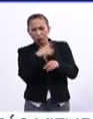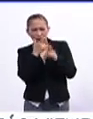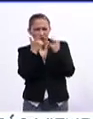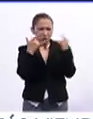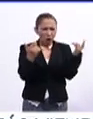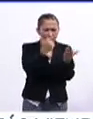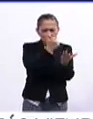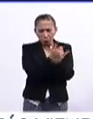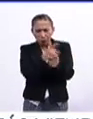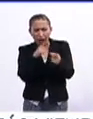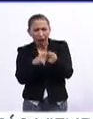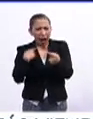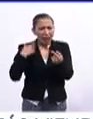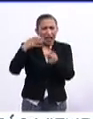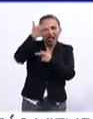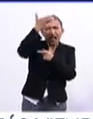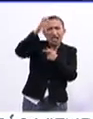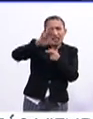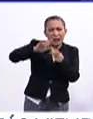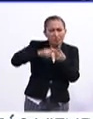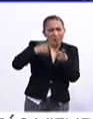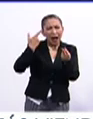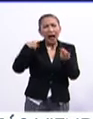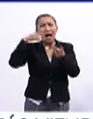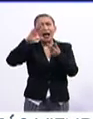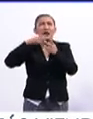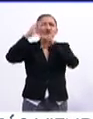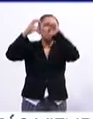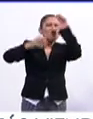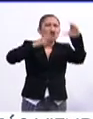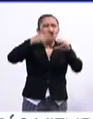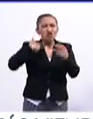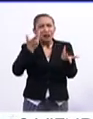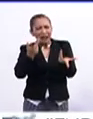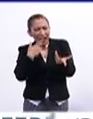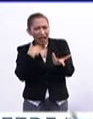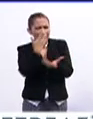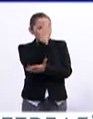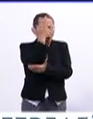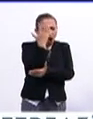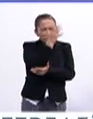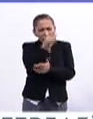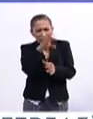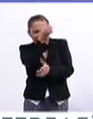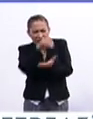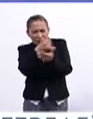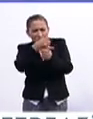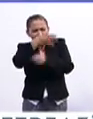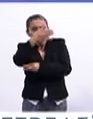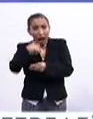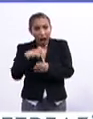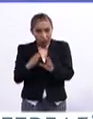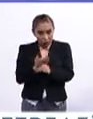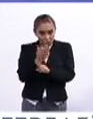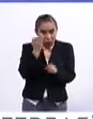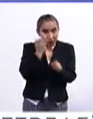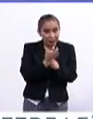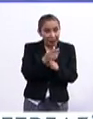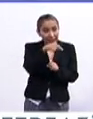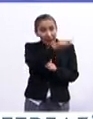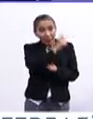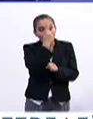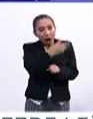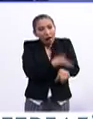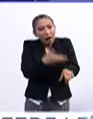en las ciudades, en nuestro clima, en las cuestiones meteorológicas, sensores, en nuestros bosques. No tenemos infraestructura suficiente necesaria